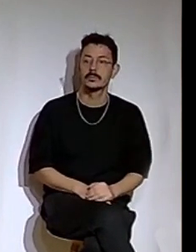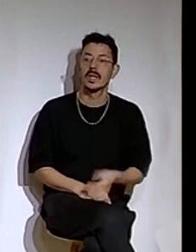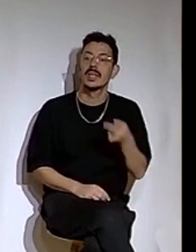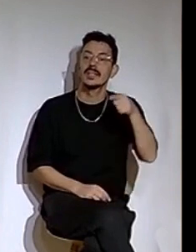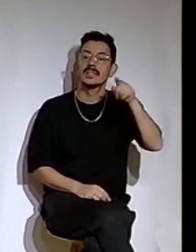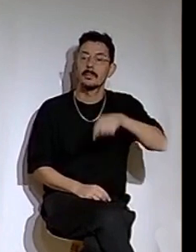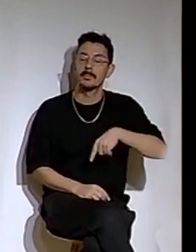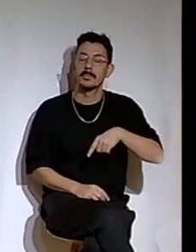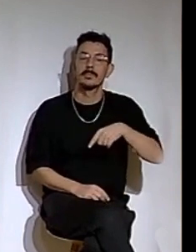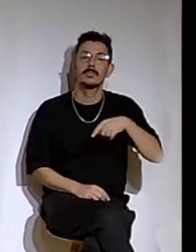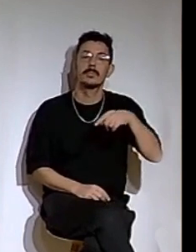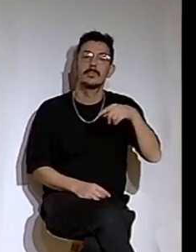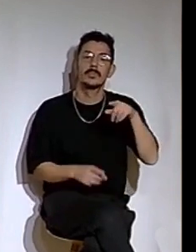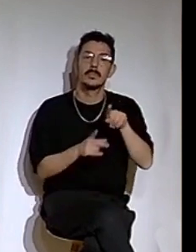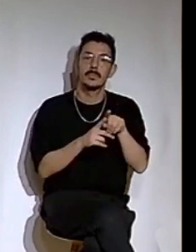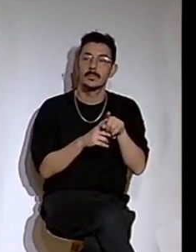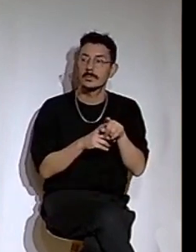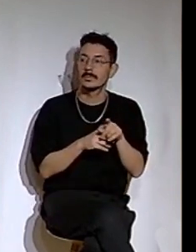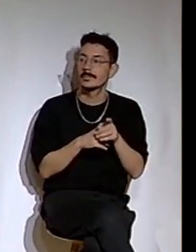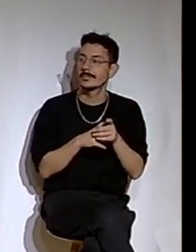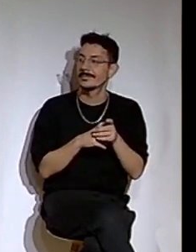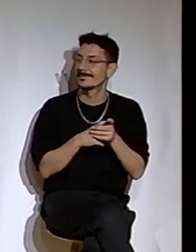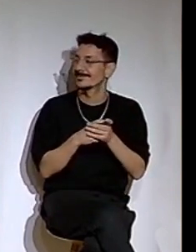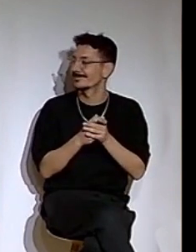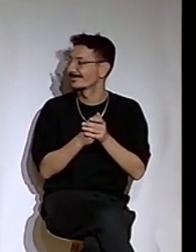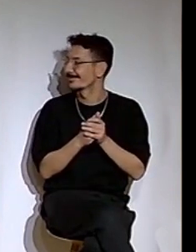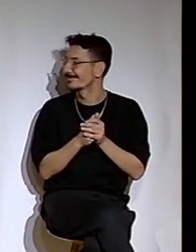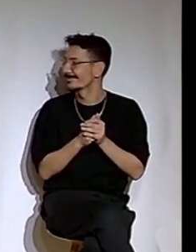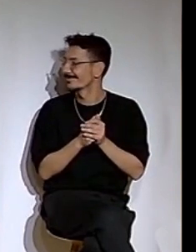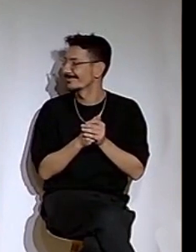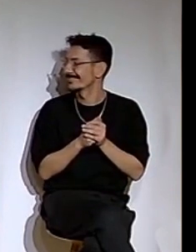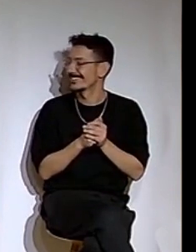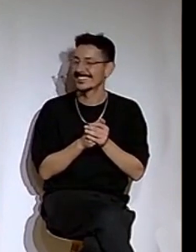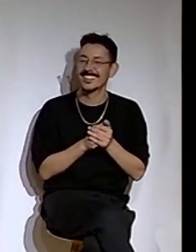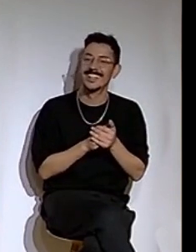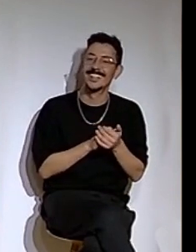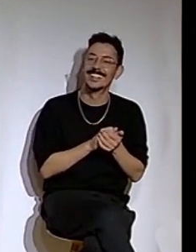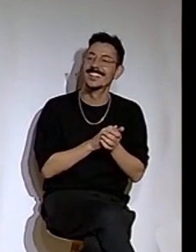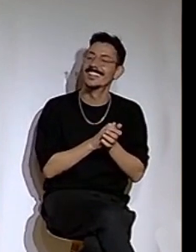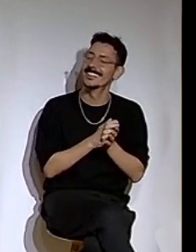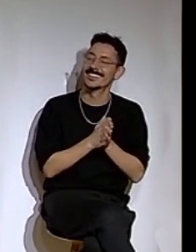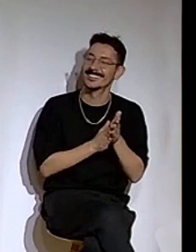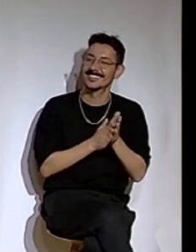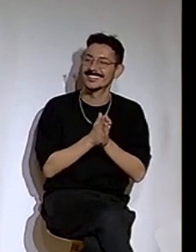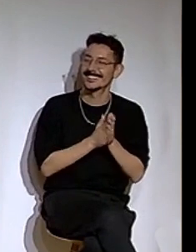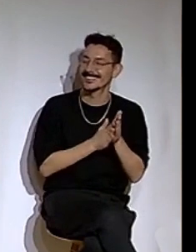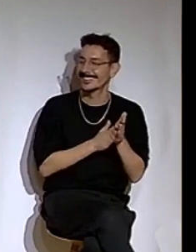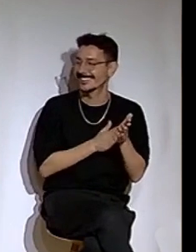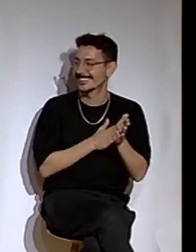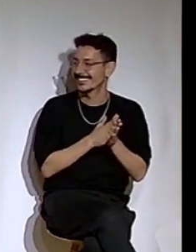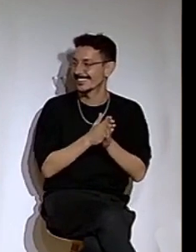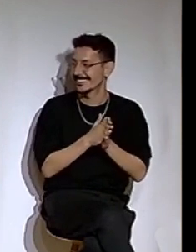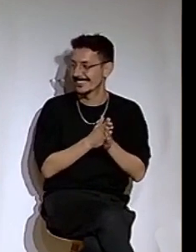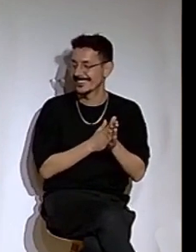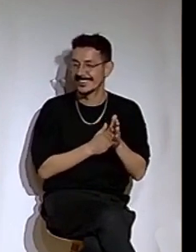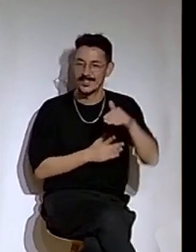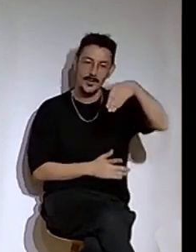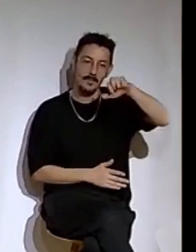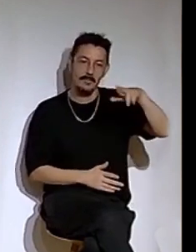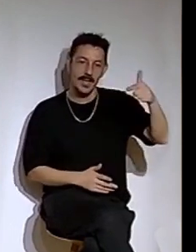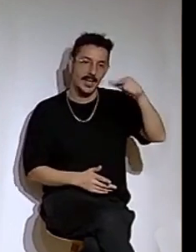sí que tenemos a Contamos con Cristian y con Elia que son las personas que están interpretando Todo